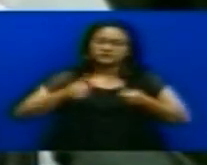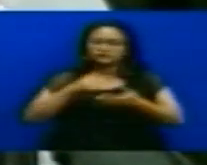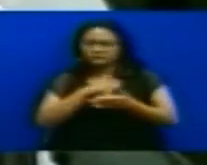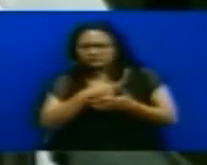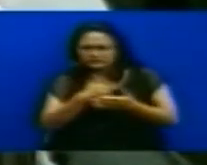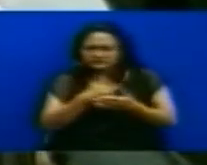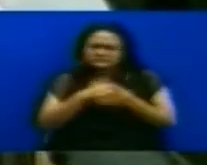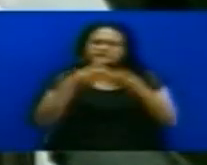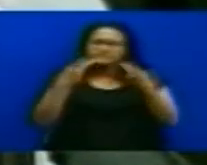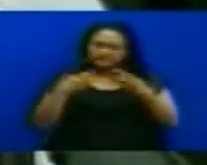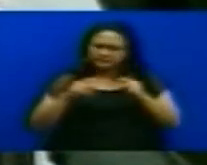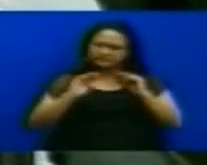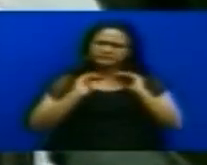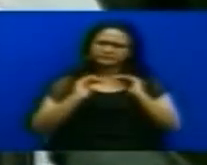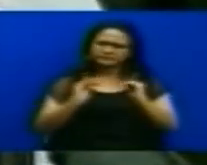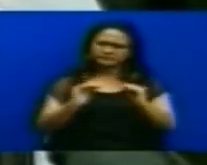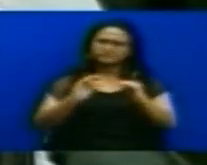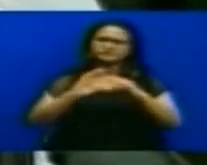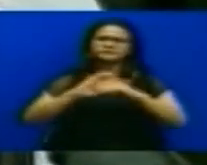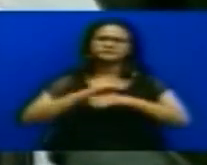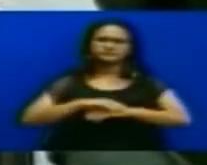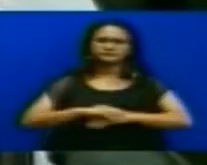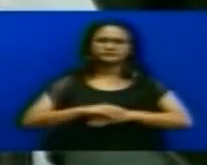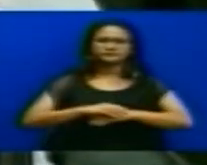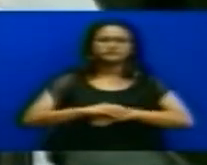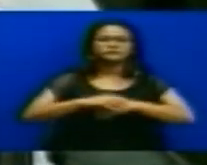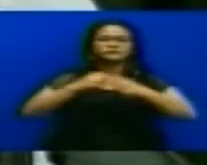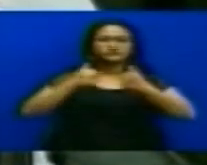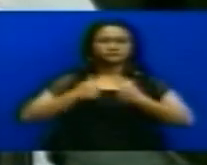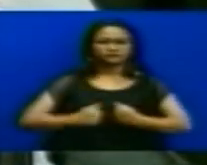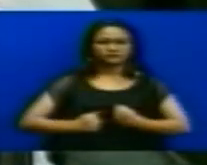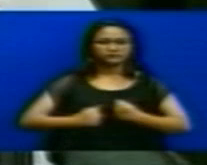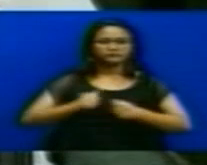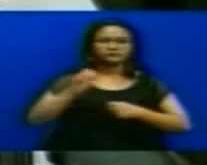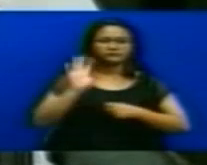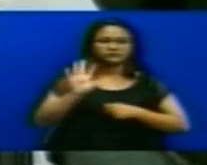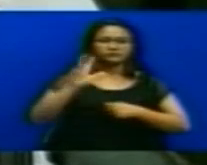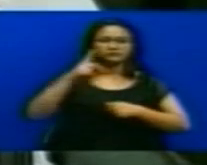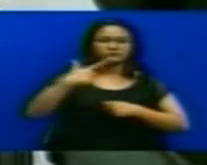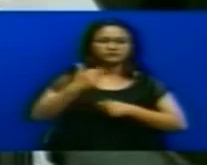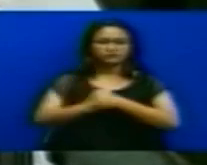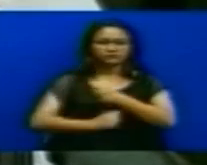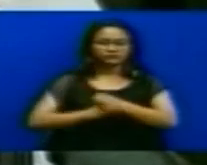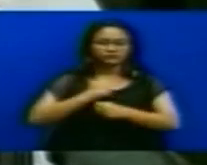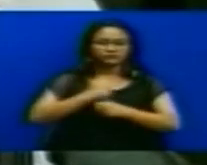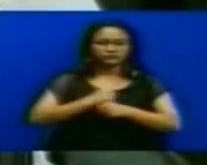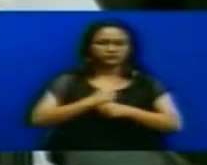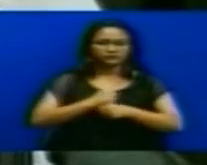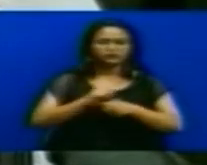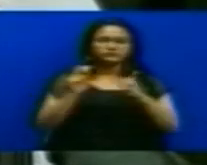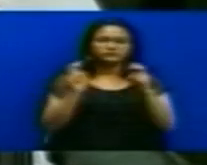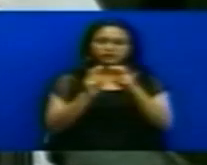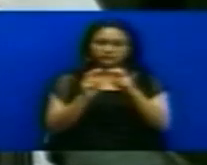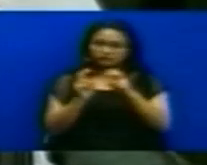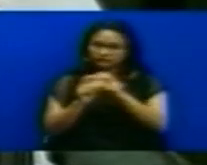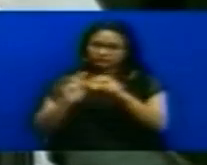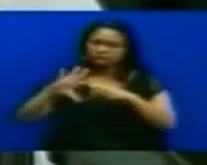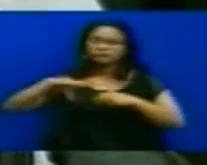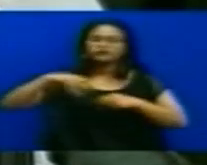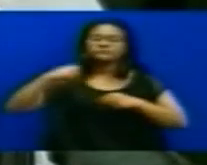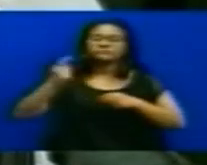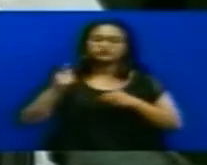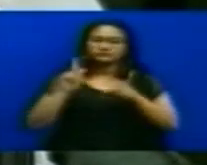pero estable. Un señor de 57 años de edad, contacto con